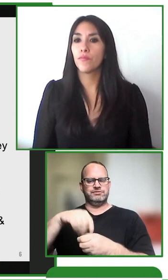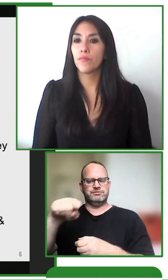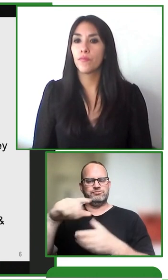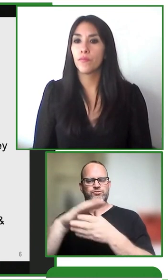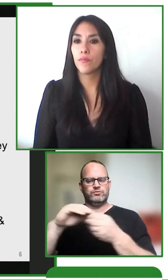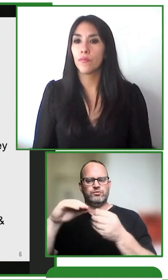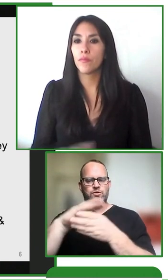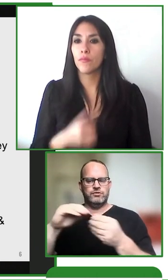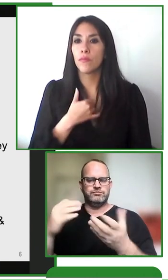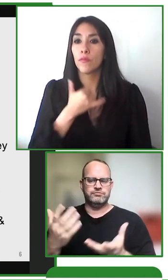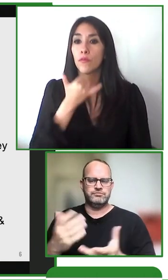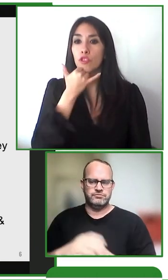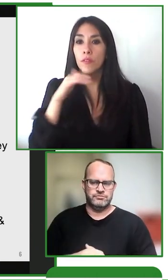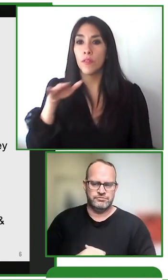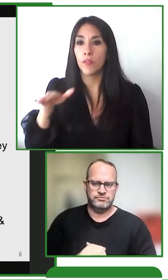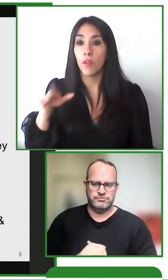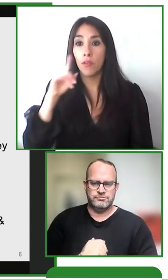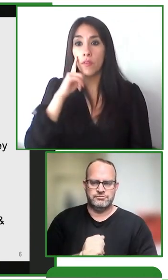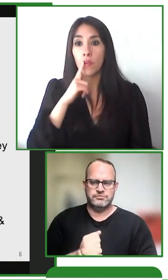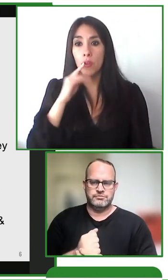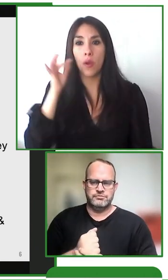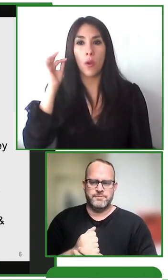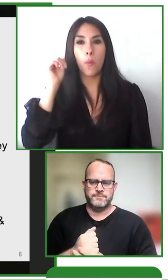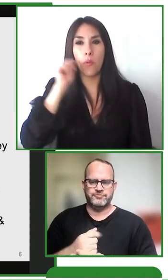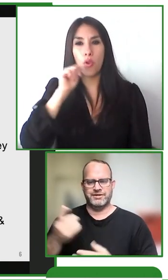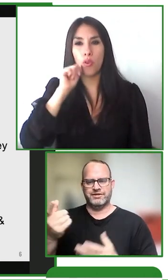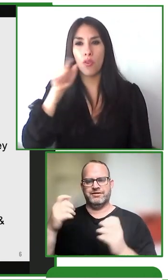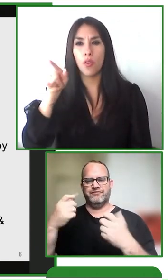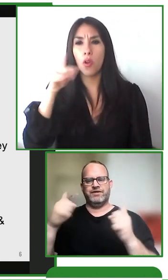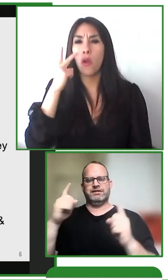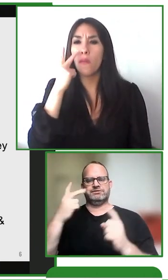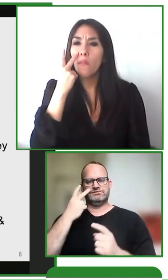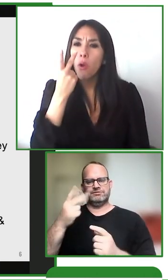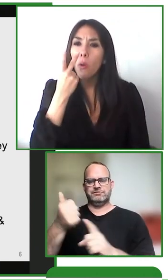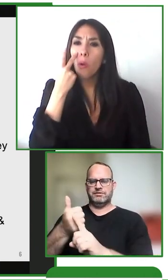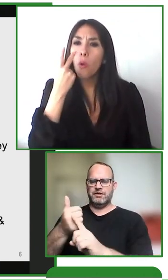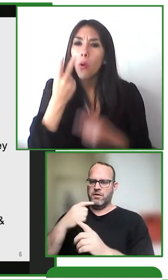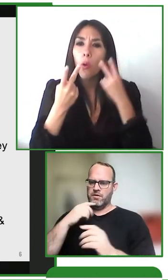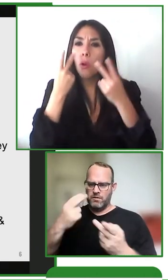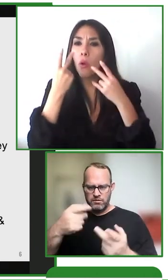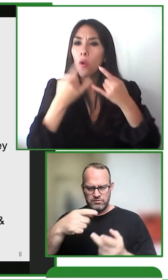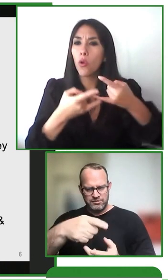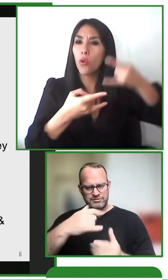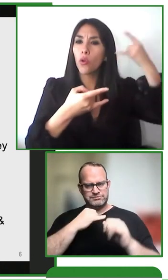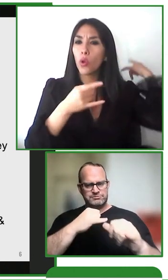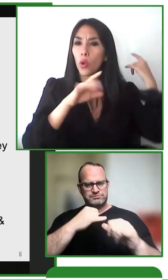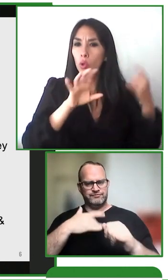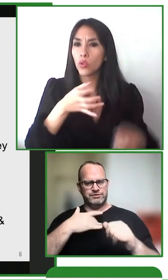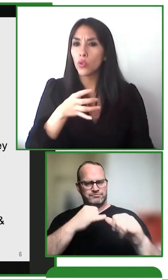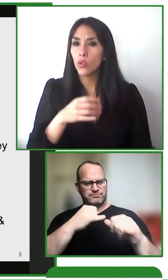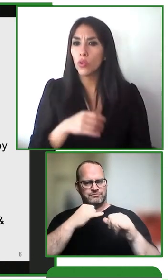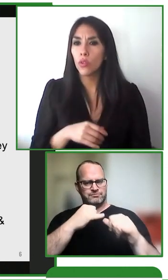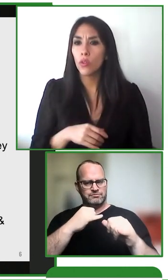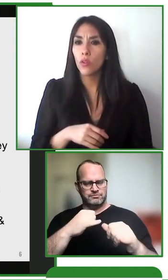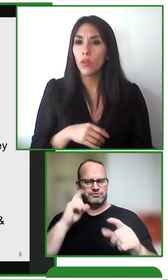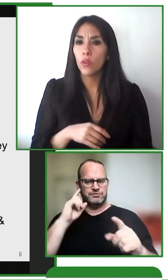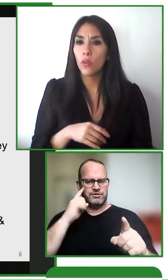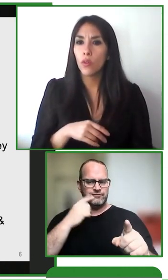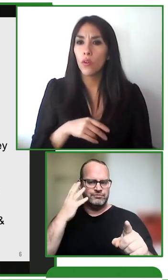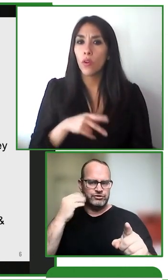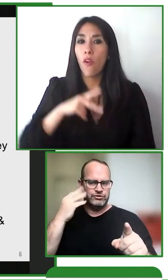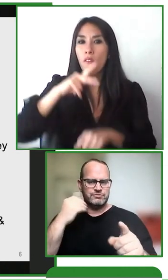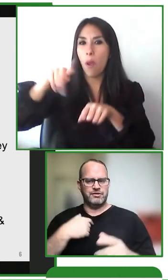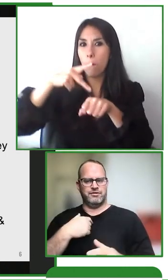estas historias en Filipinas y puede verse a sí misma creando esas historias para la